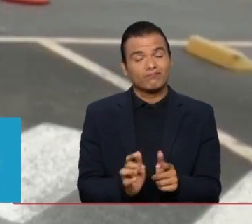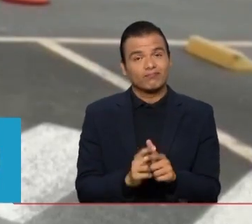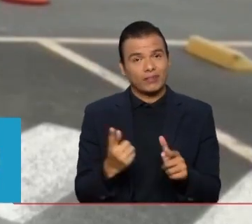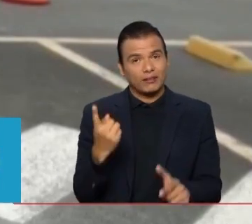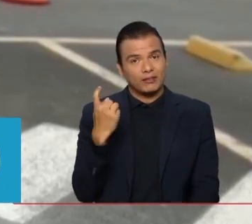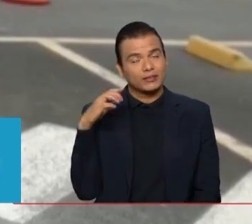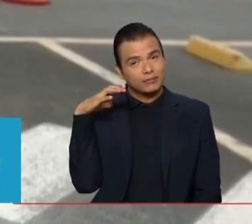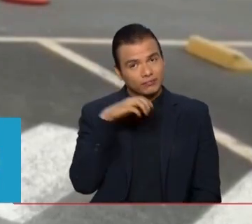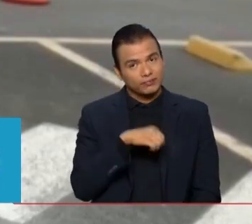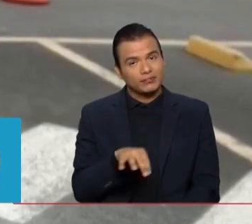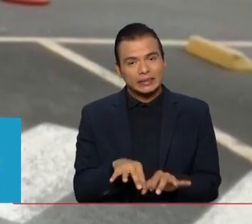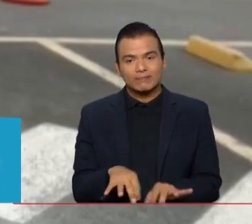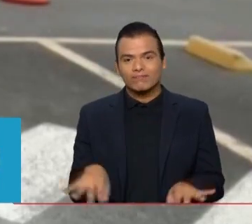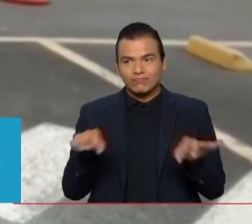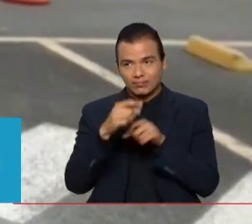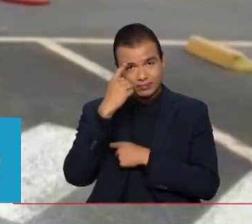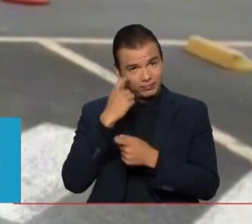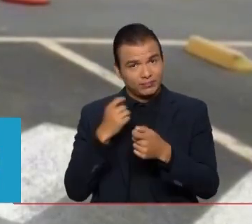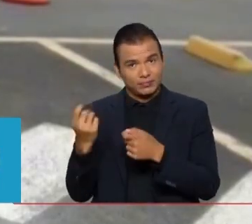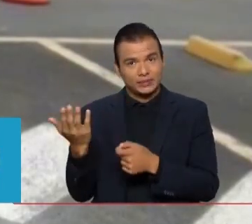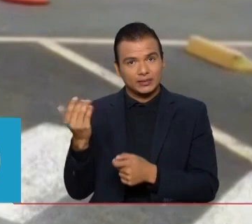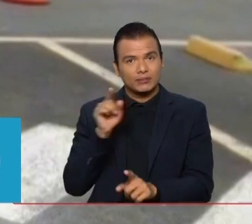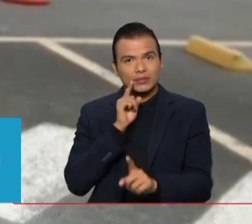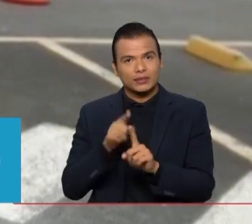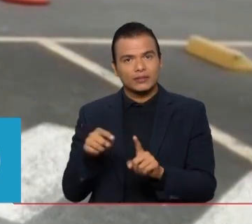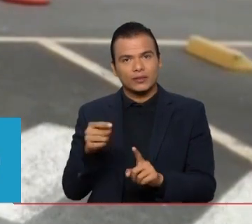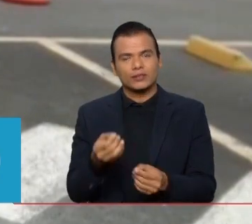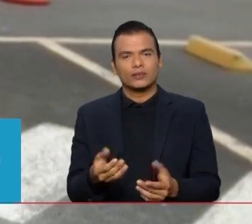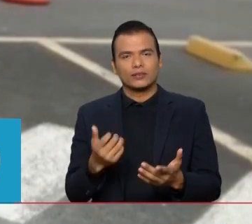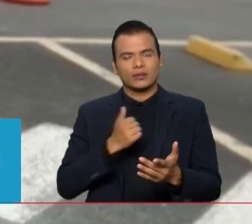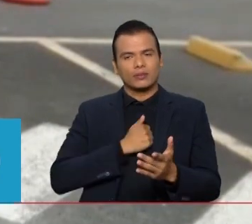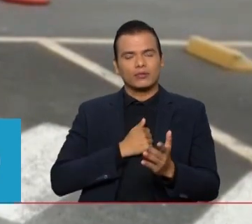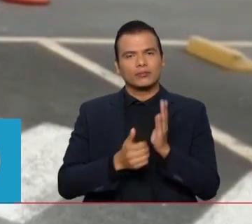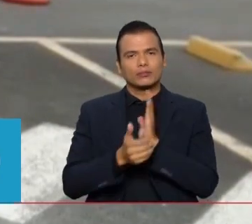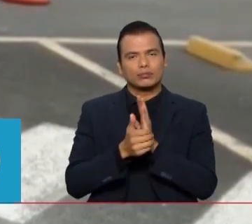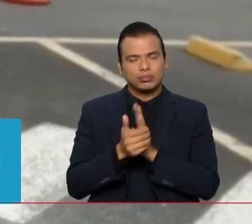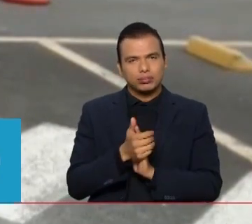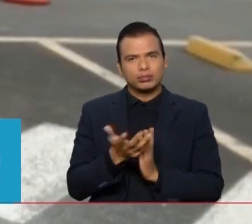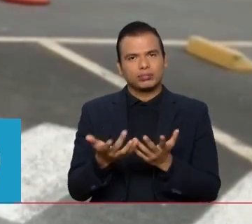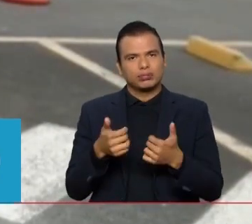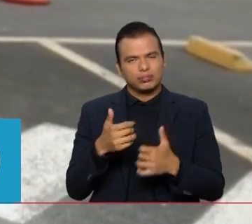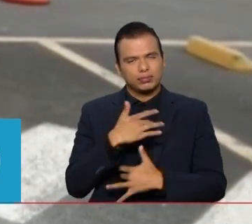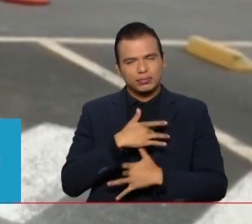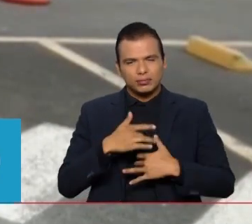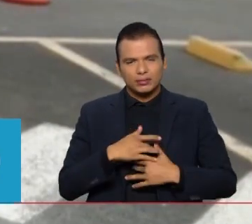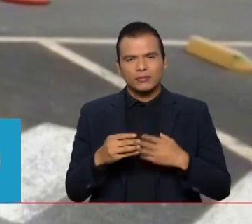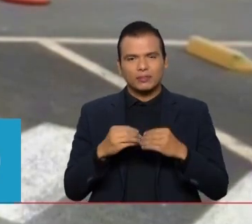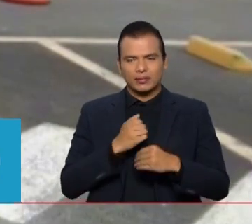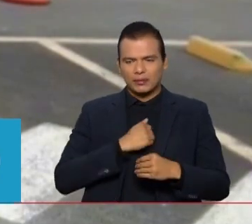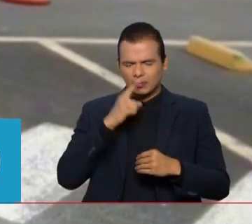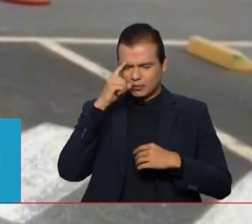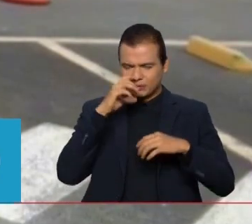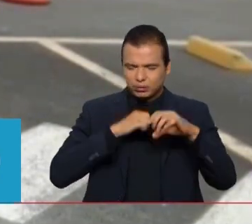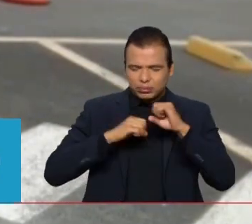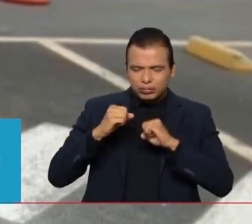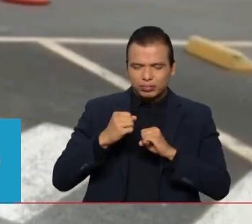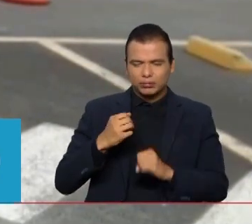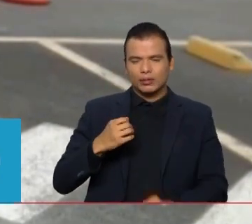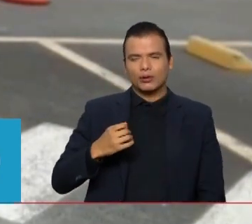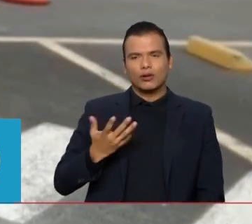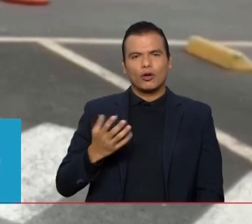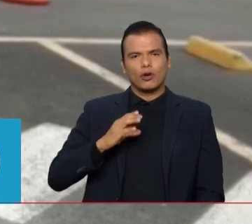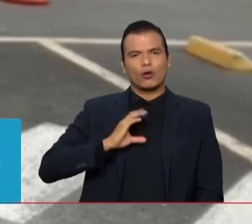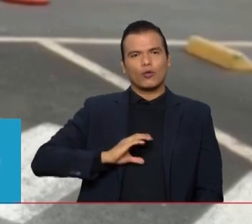la importancia de iniciativas como estas para cultivar hábitos saludables y habilidades en los jóvenes a través del deporte. Esta es